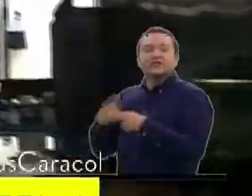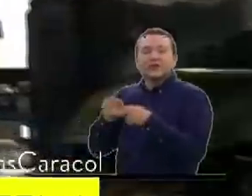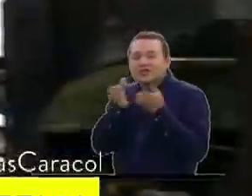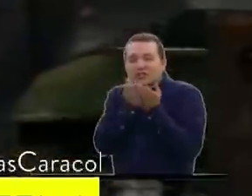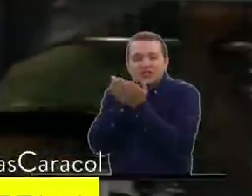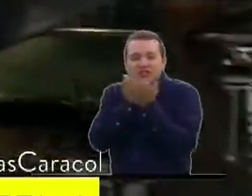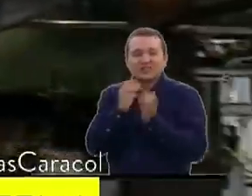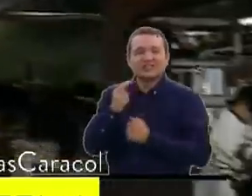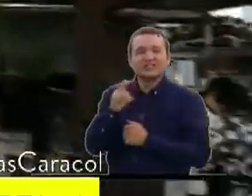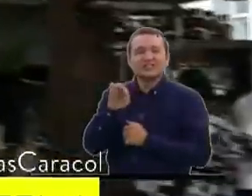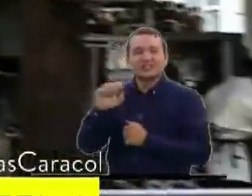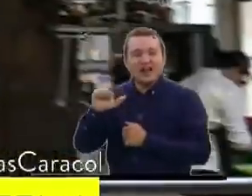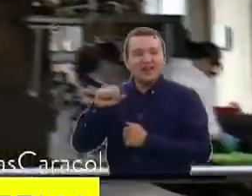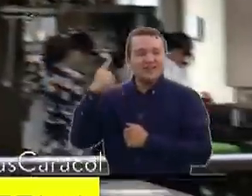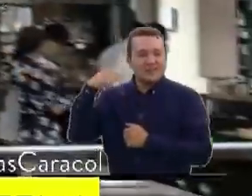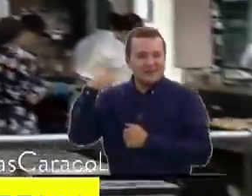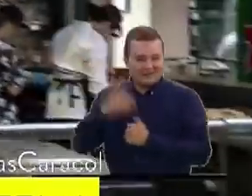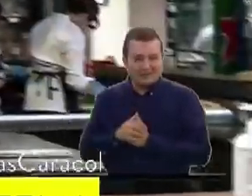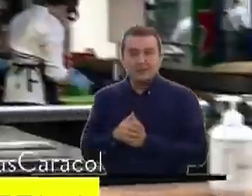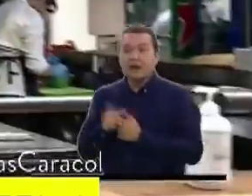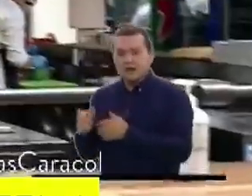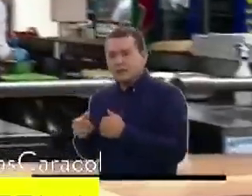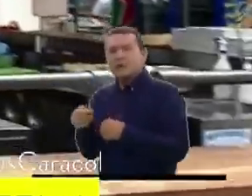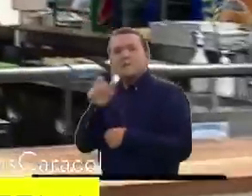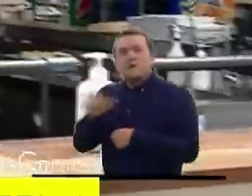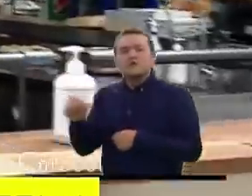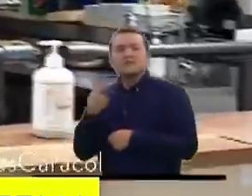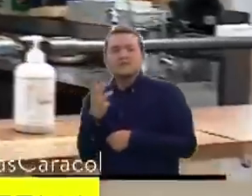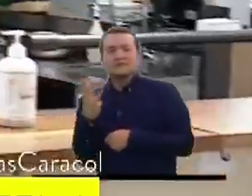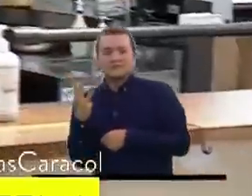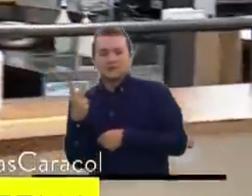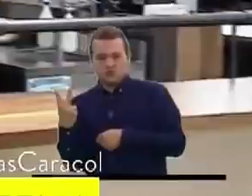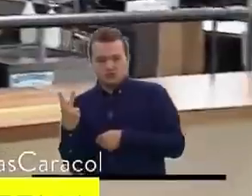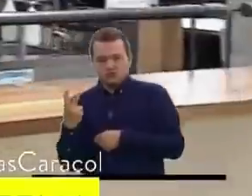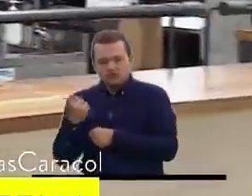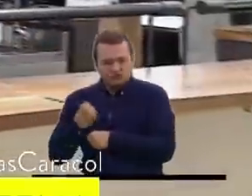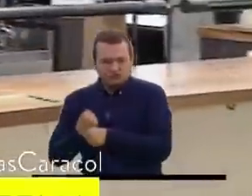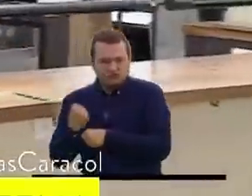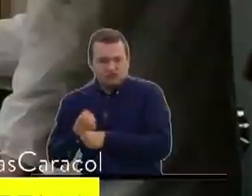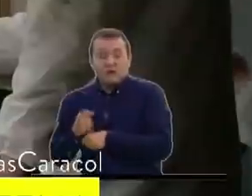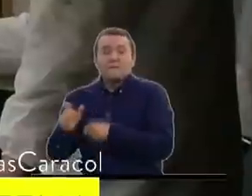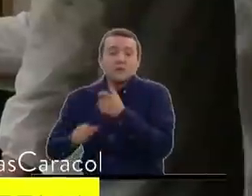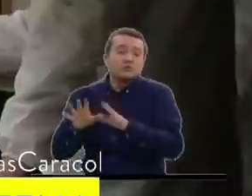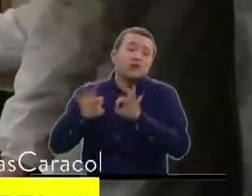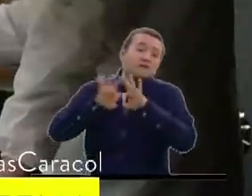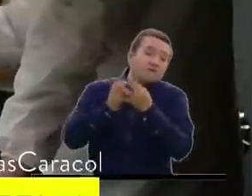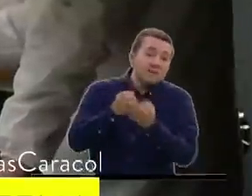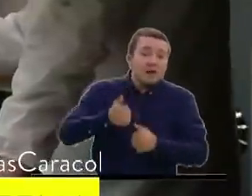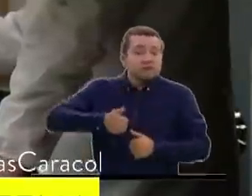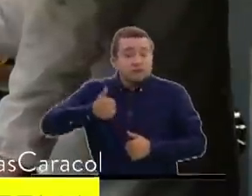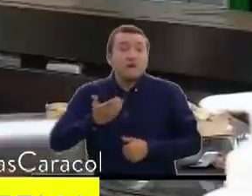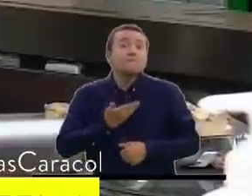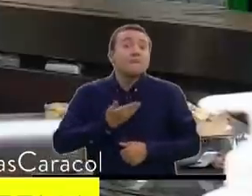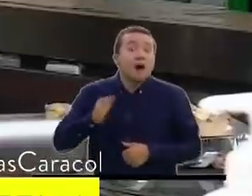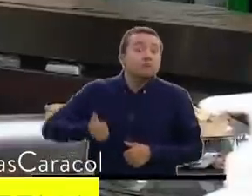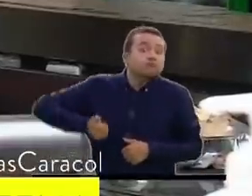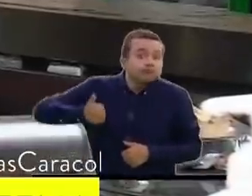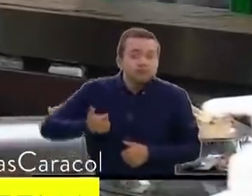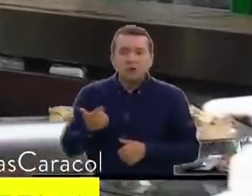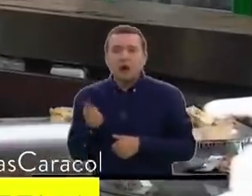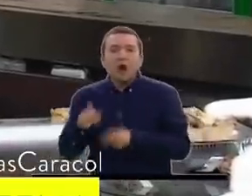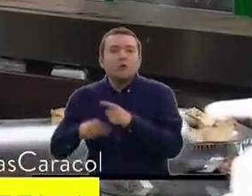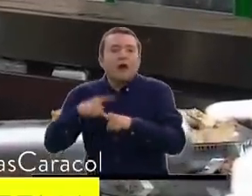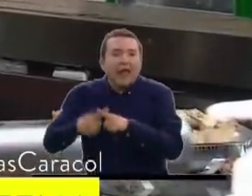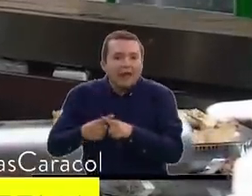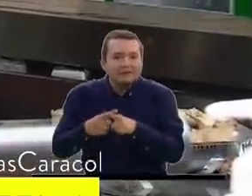buenos corazones. 32 colaboradores, entre madres cabeza de hogar, personas con alguna discapacidad, incluso exhabitantes